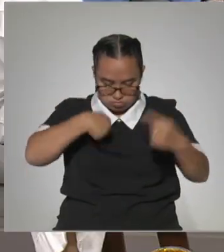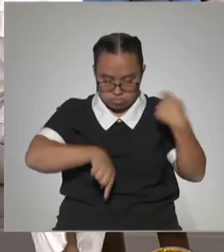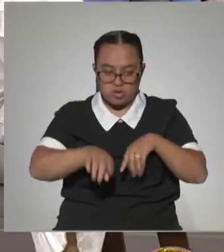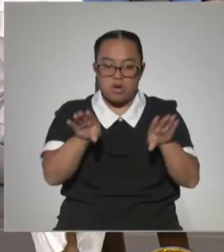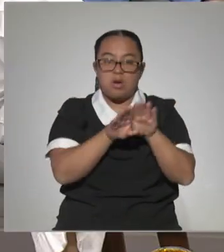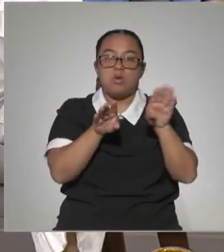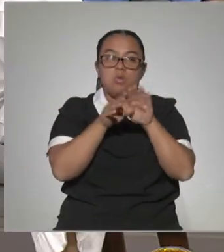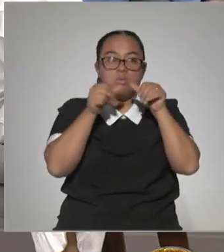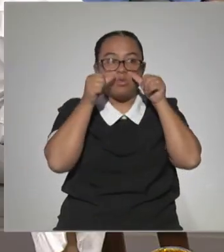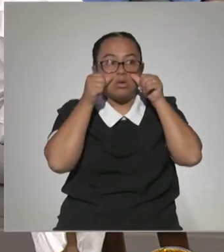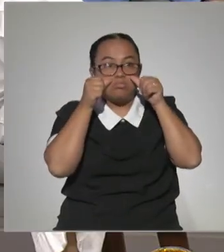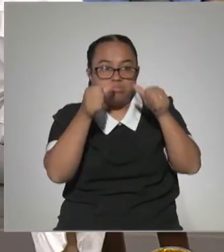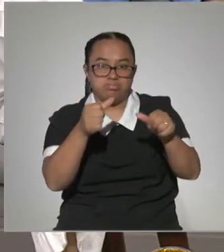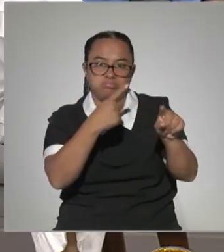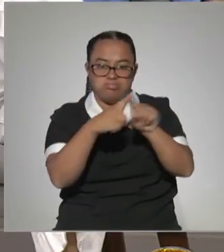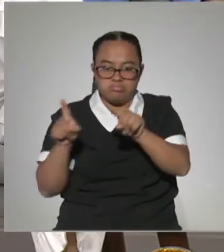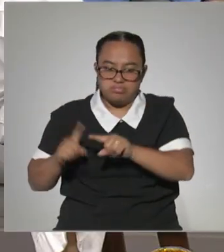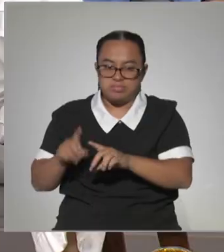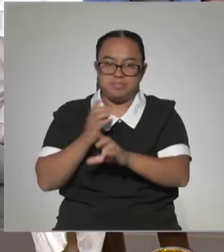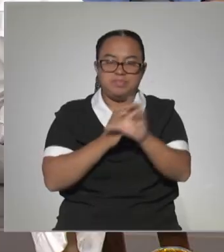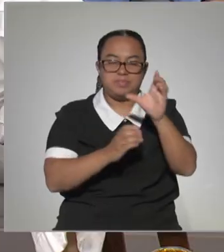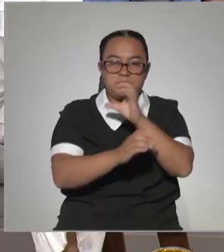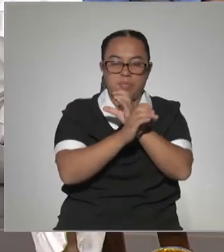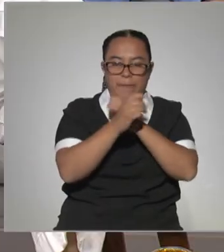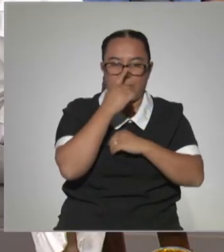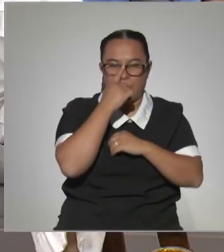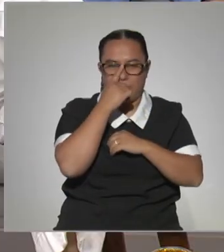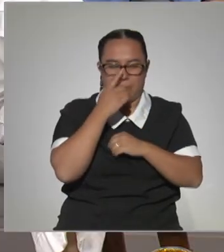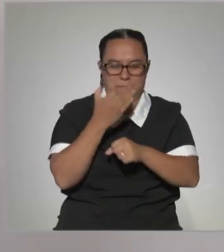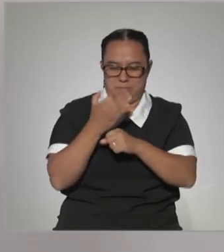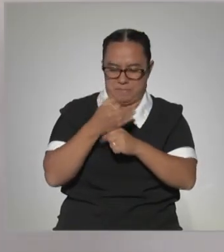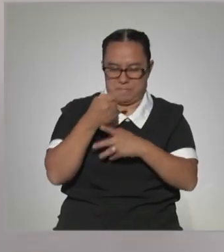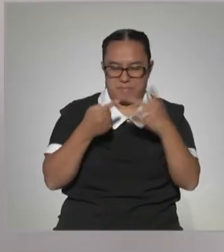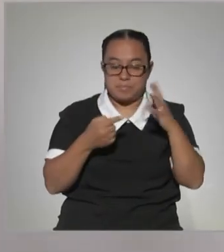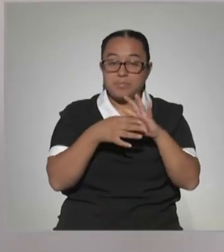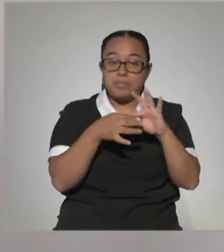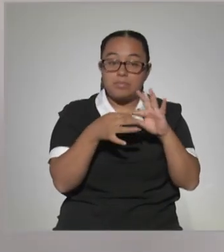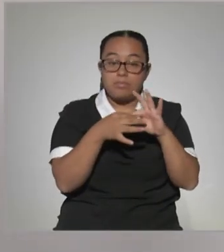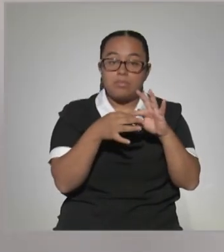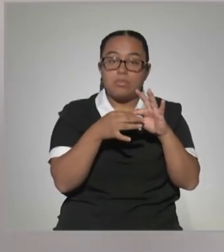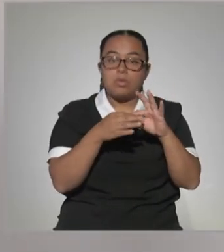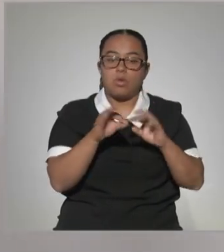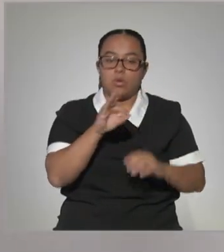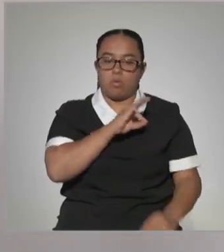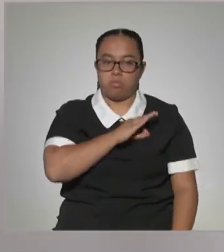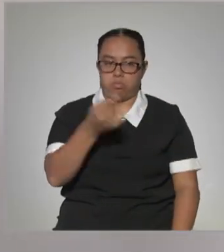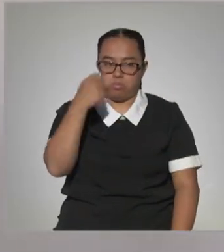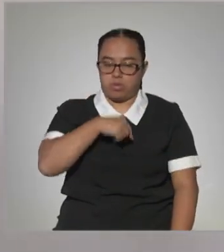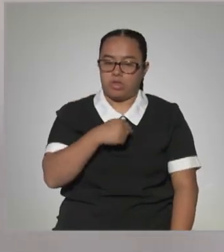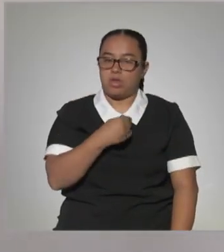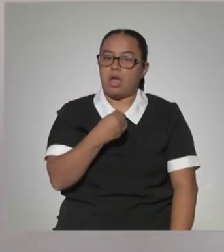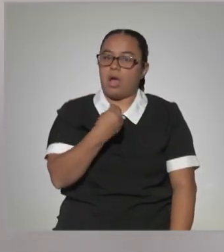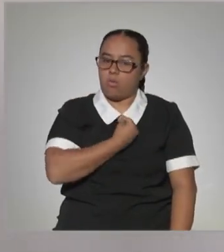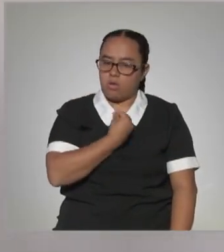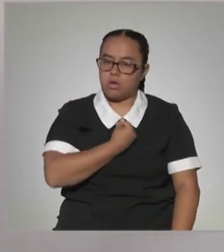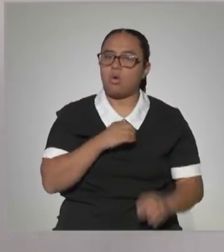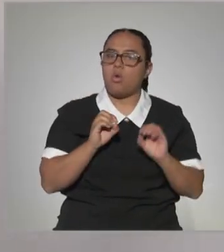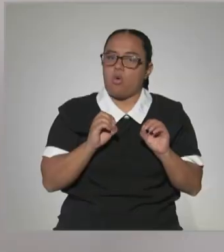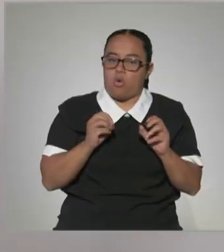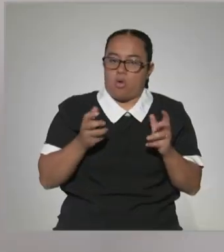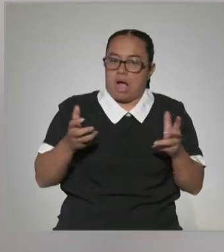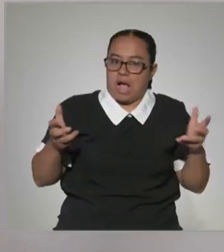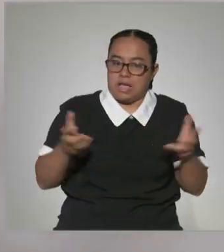alerta, para todo lo que estamos mencionando, pueda contener o actuarlo. Porque o